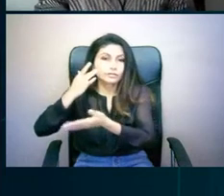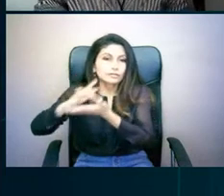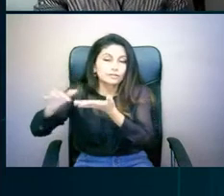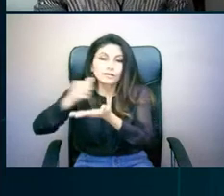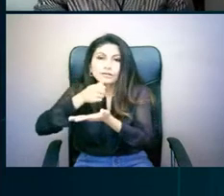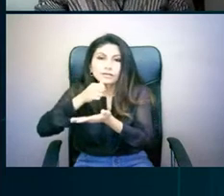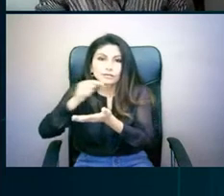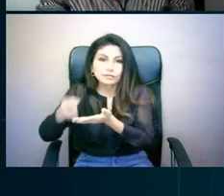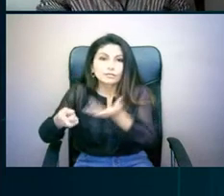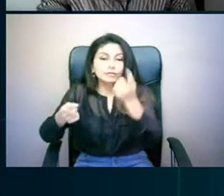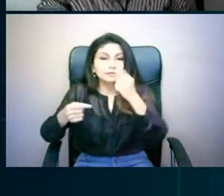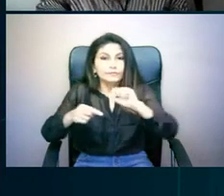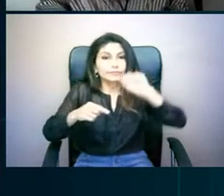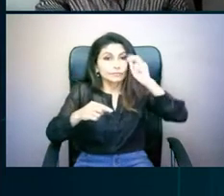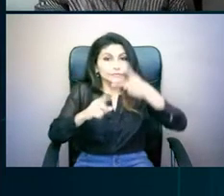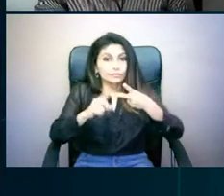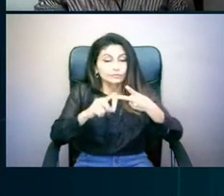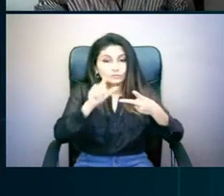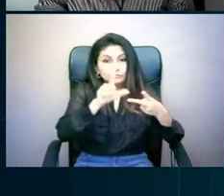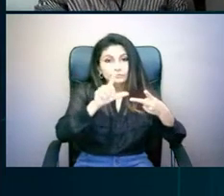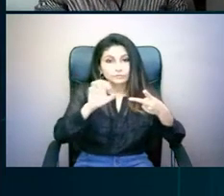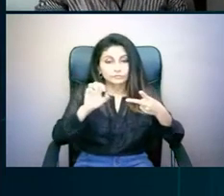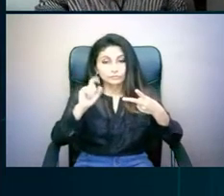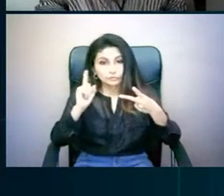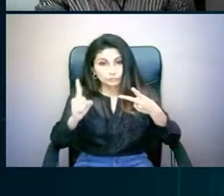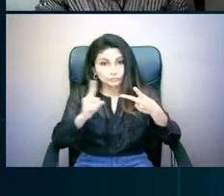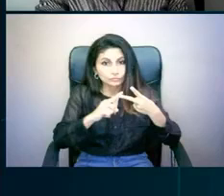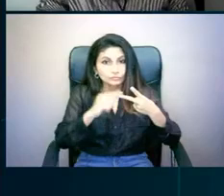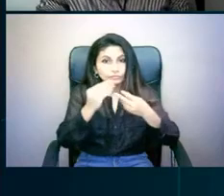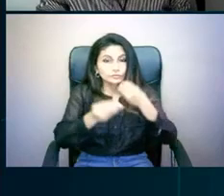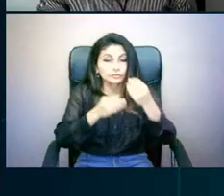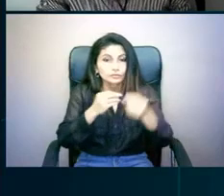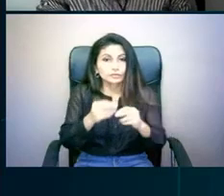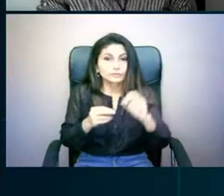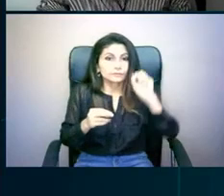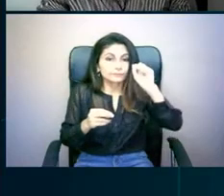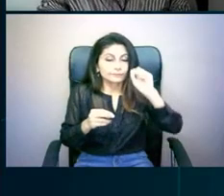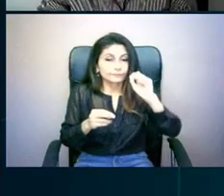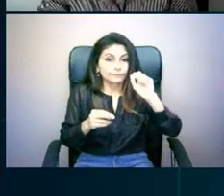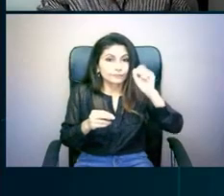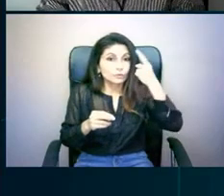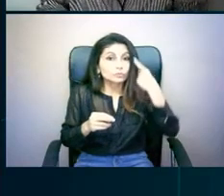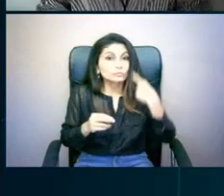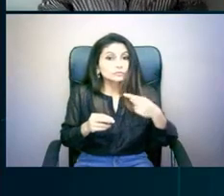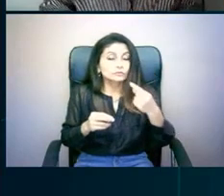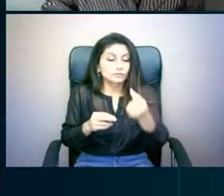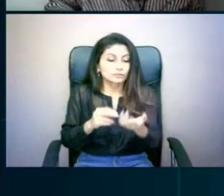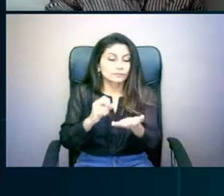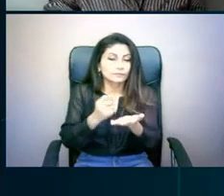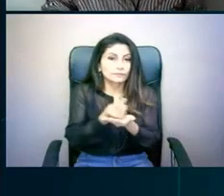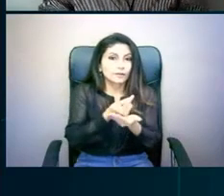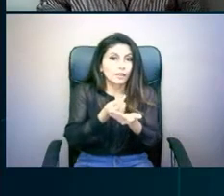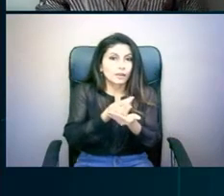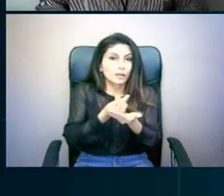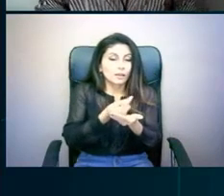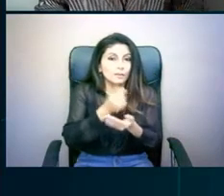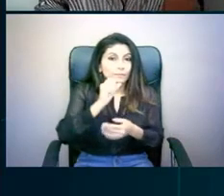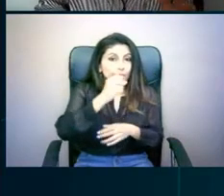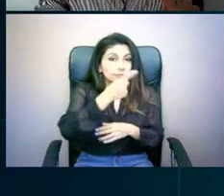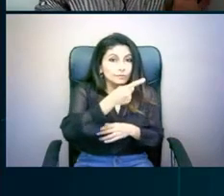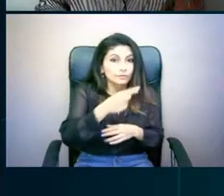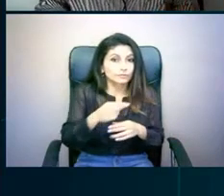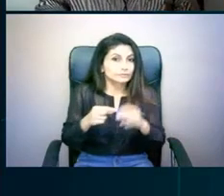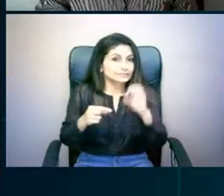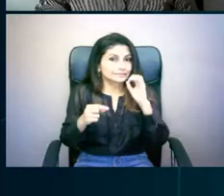1, desde el primer día se reemplazó el lodo primario por el lodo primario con lípidos extraídos y